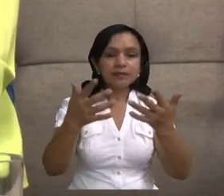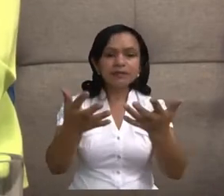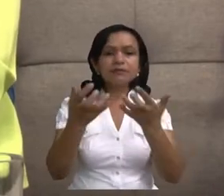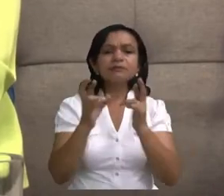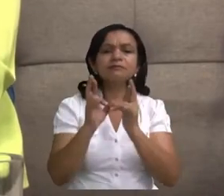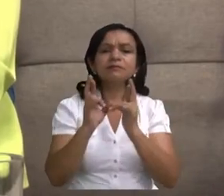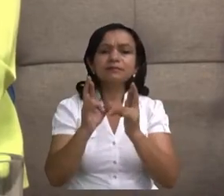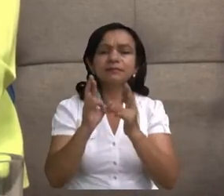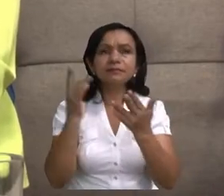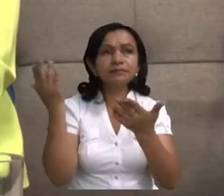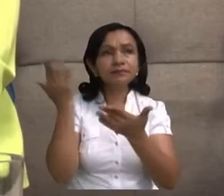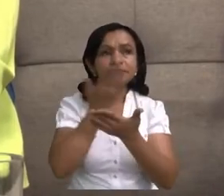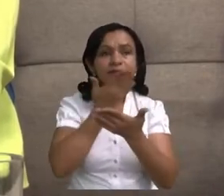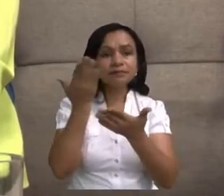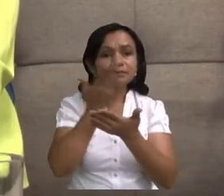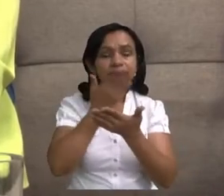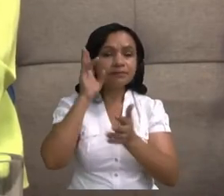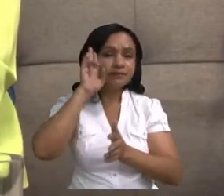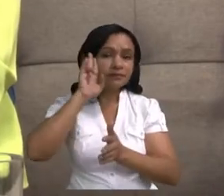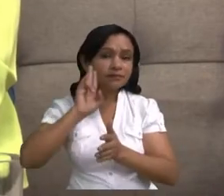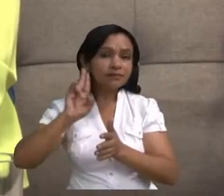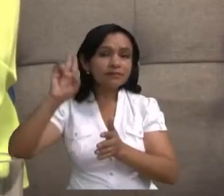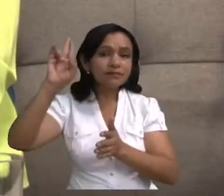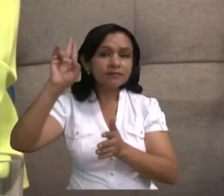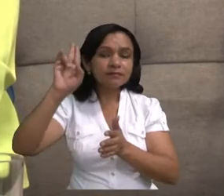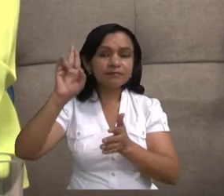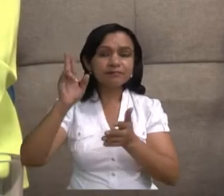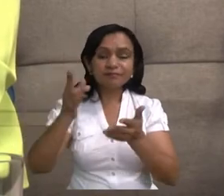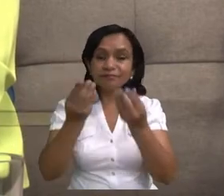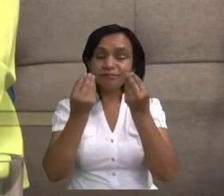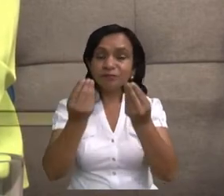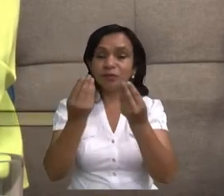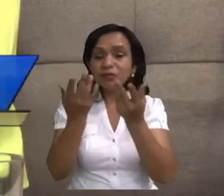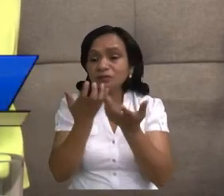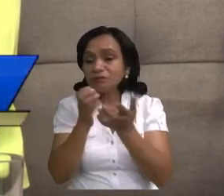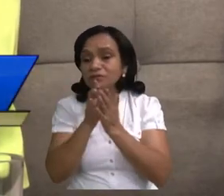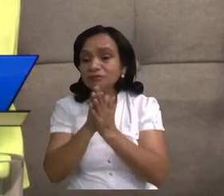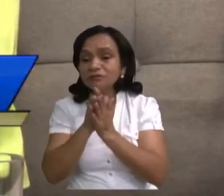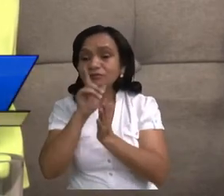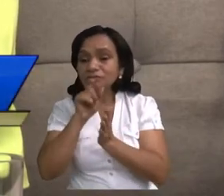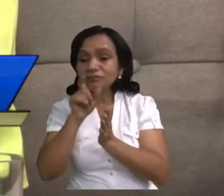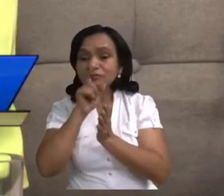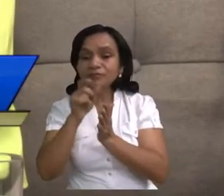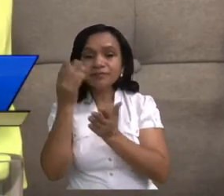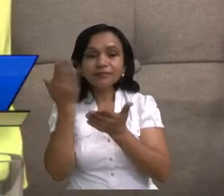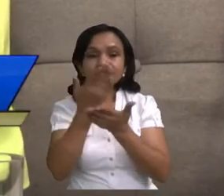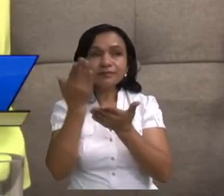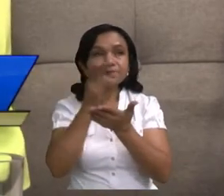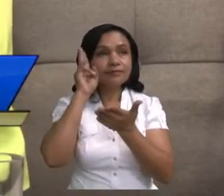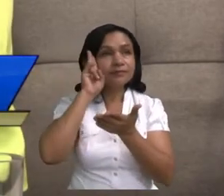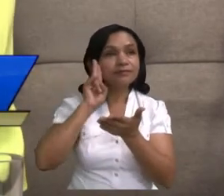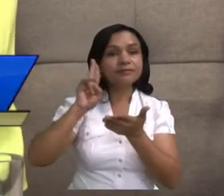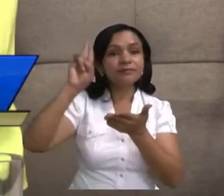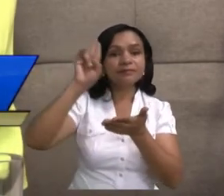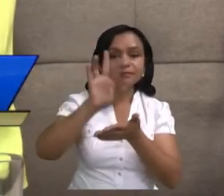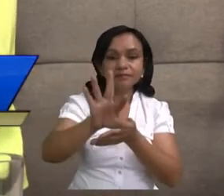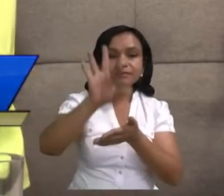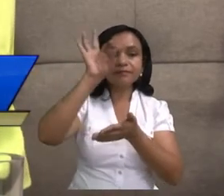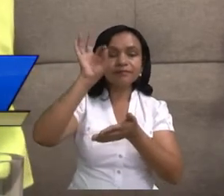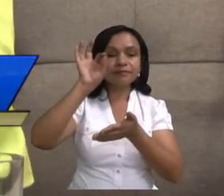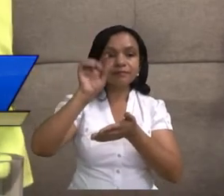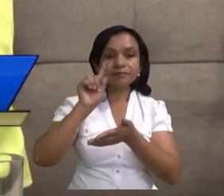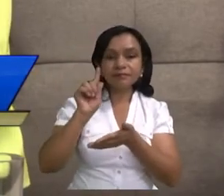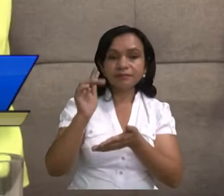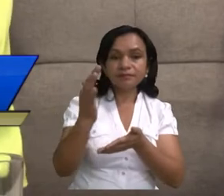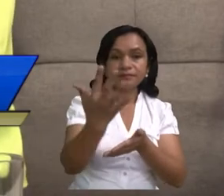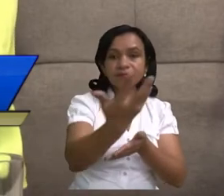a carreras que son muy demandadas también. Entonces okay. Eso nos hace pues trabajar en este sentido. Pero en general todas